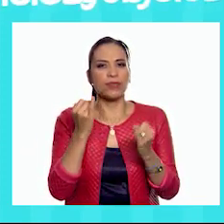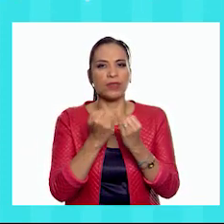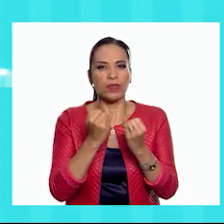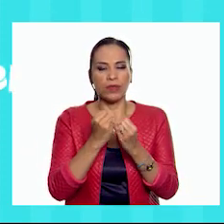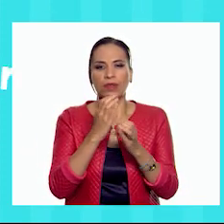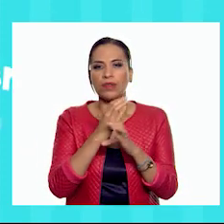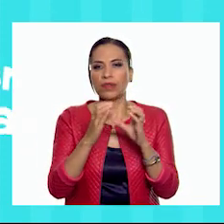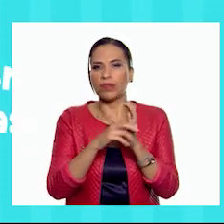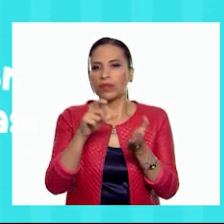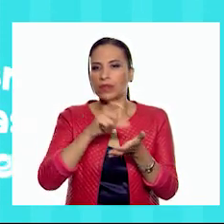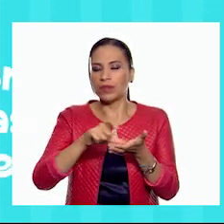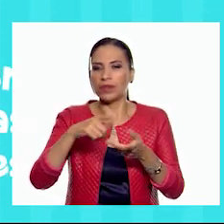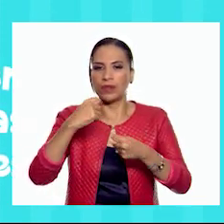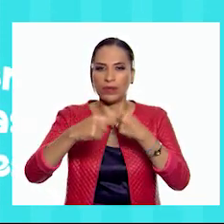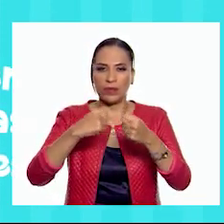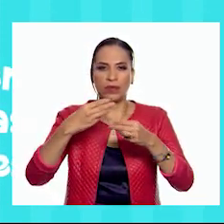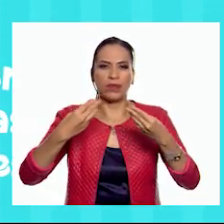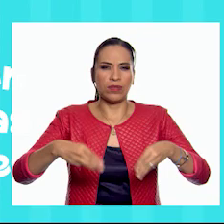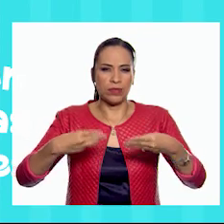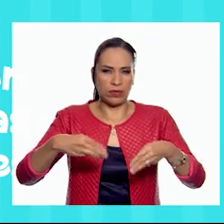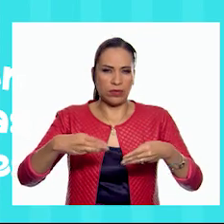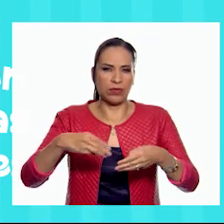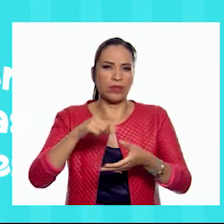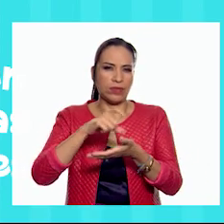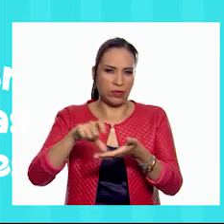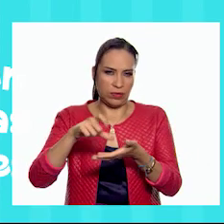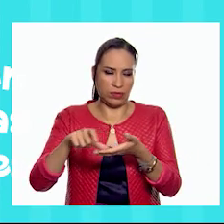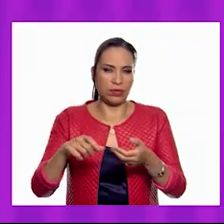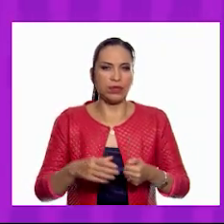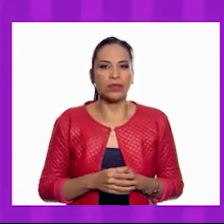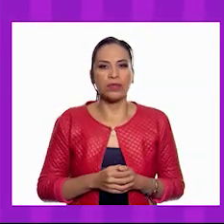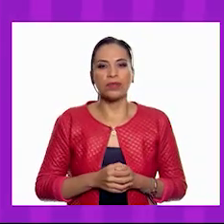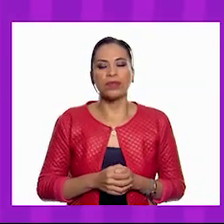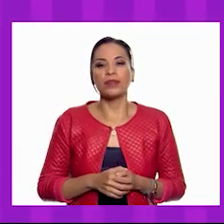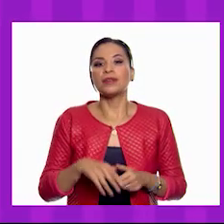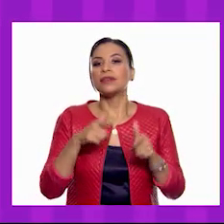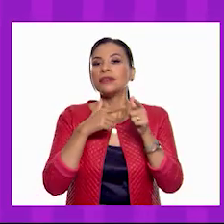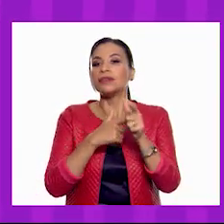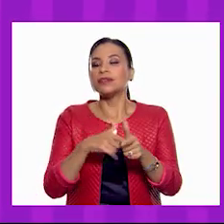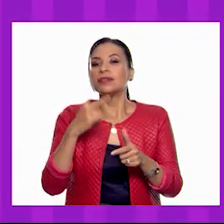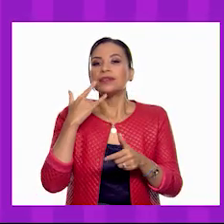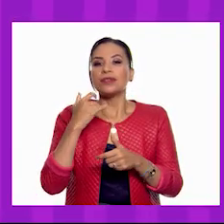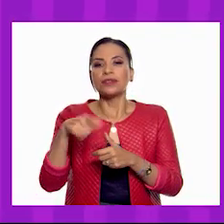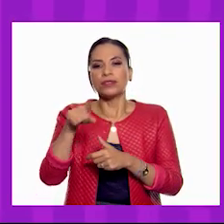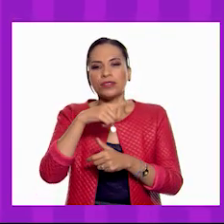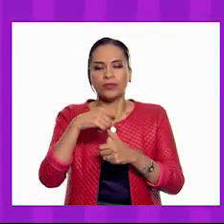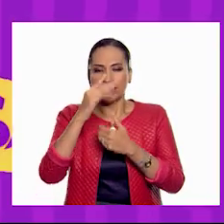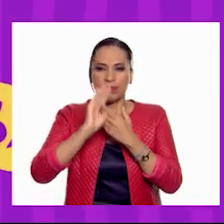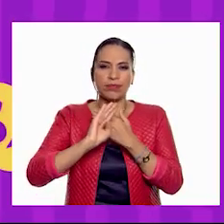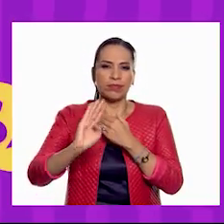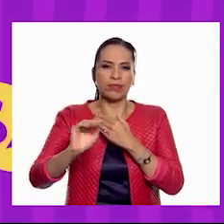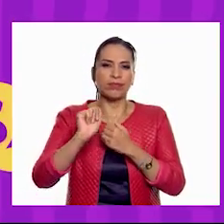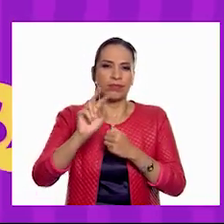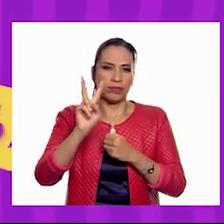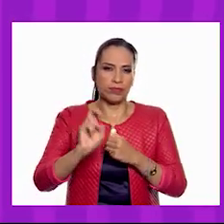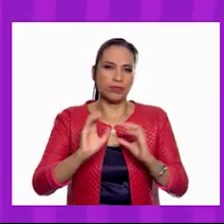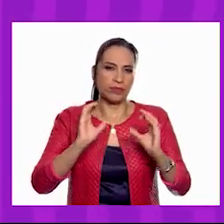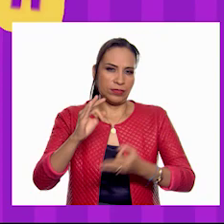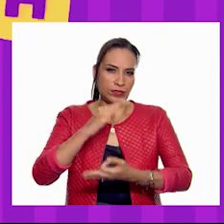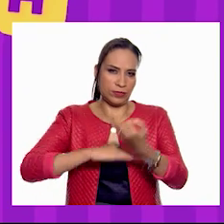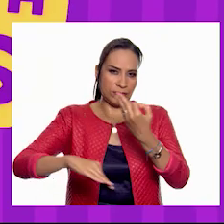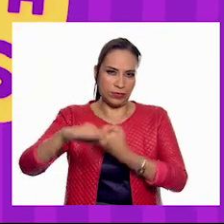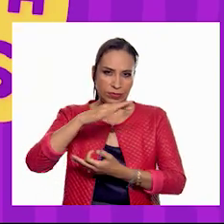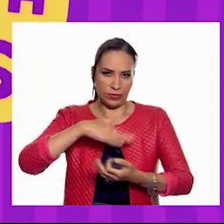También las cosas que compres en la tienda o en el supermercado. Sigamos luchando juntos contra este virus, cuidándonos